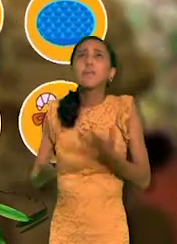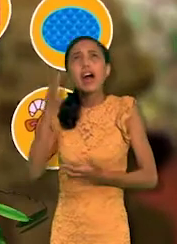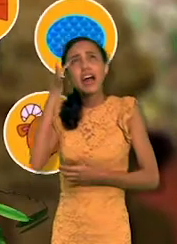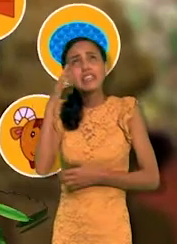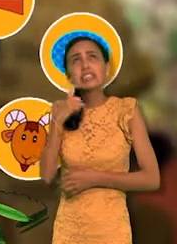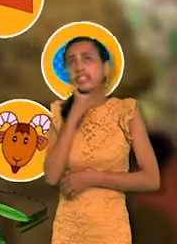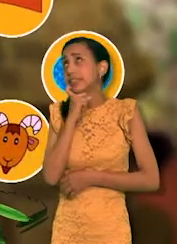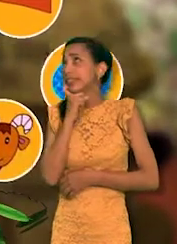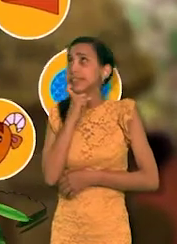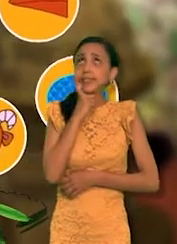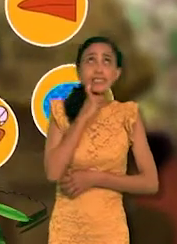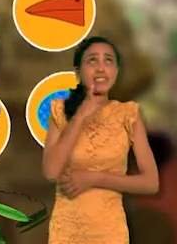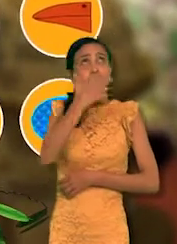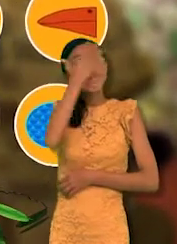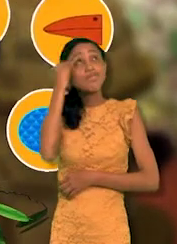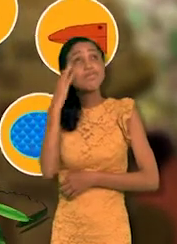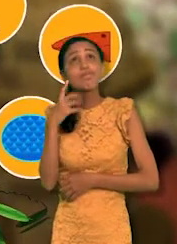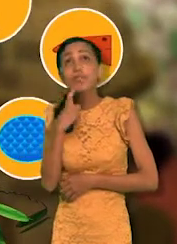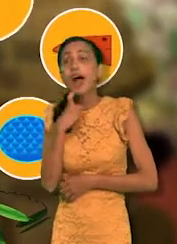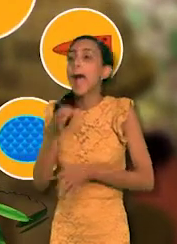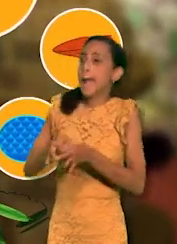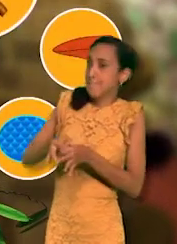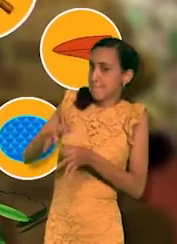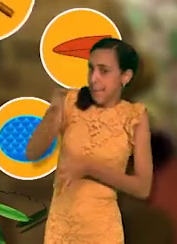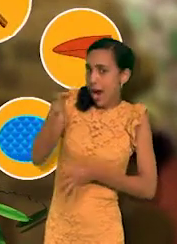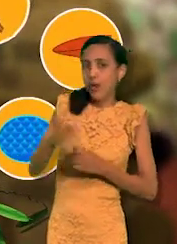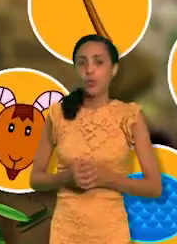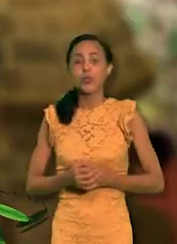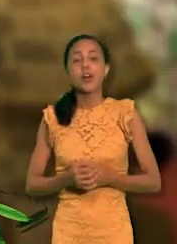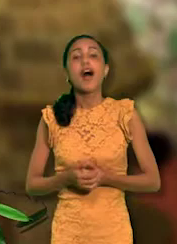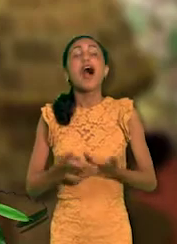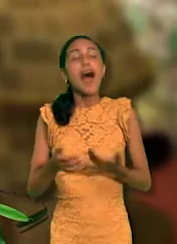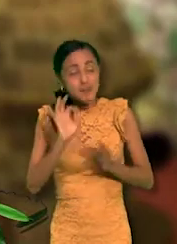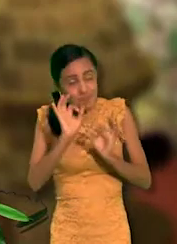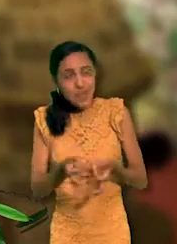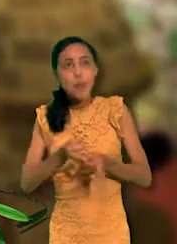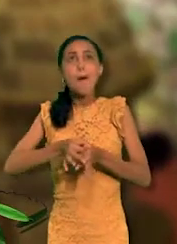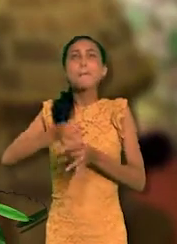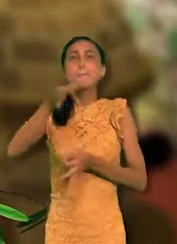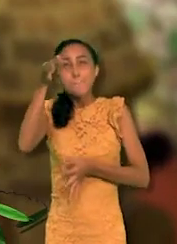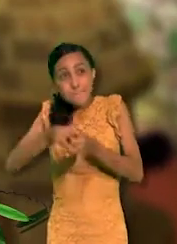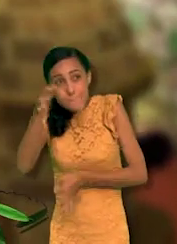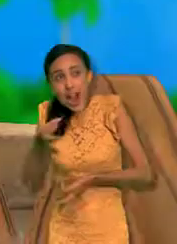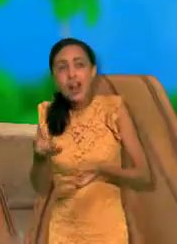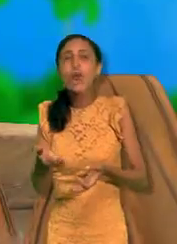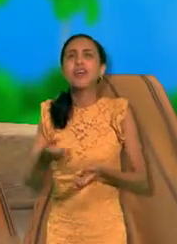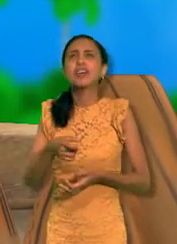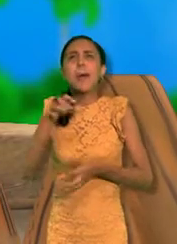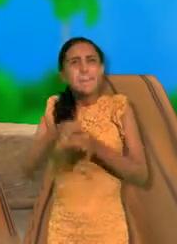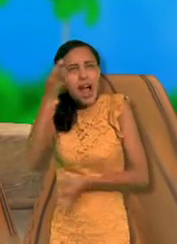quemar, a quemar, a quemar... ¡El palo! ¡El palo! ¡El palo!